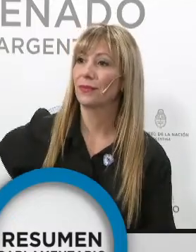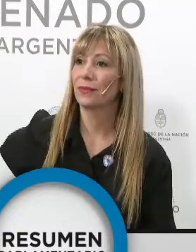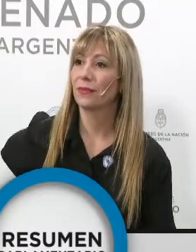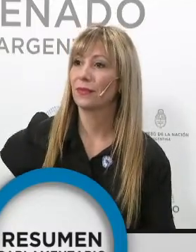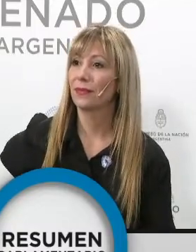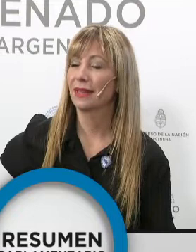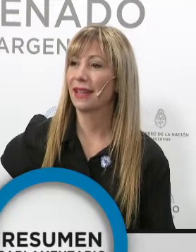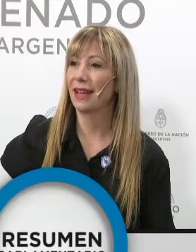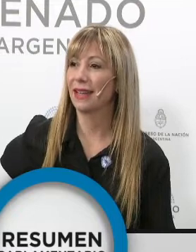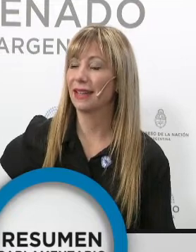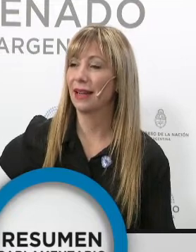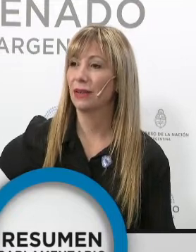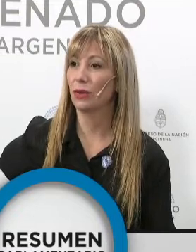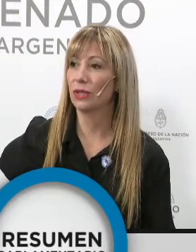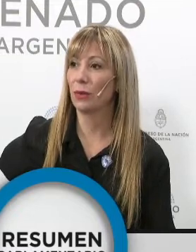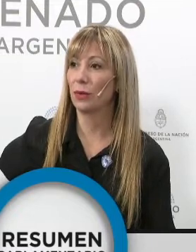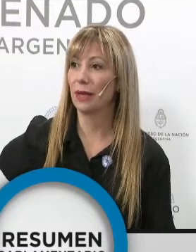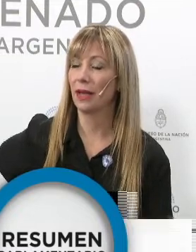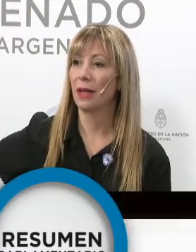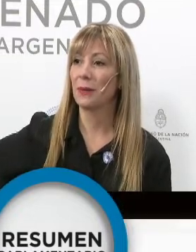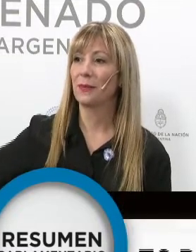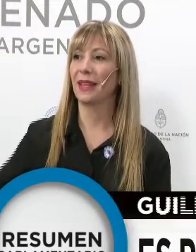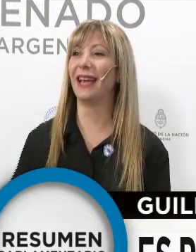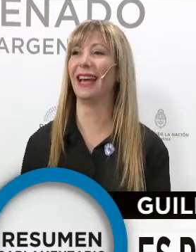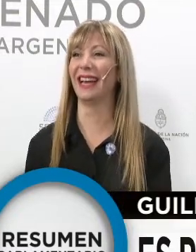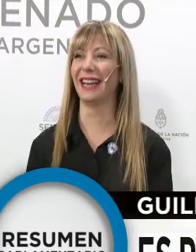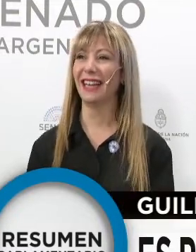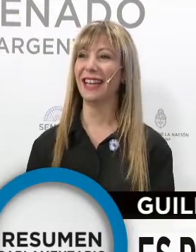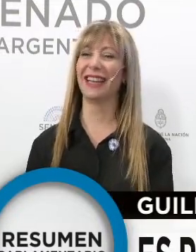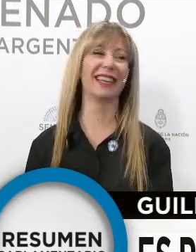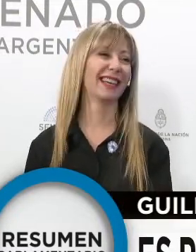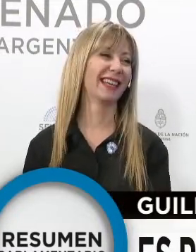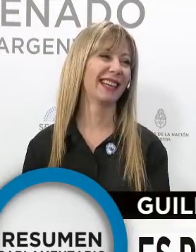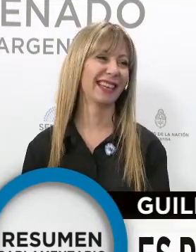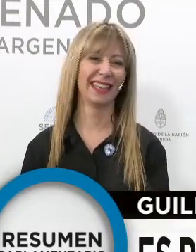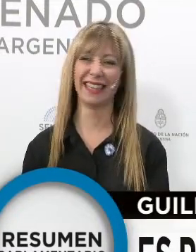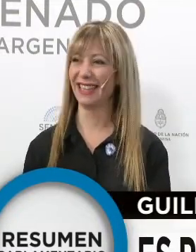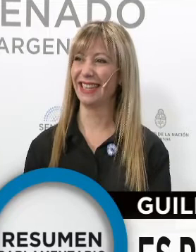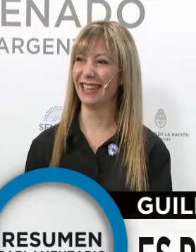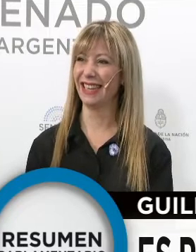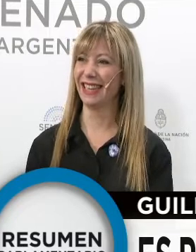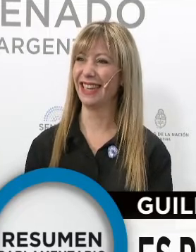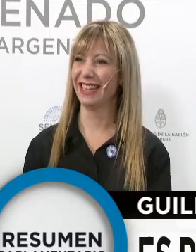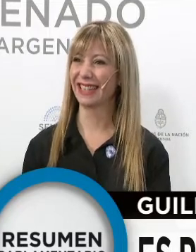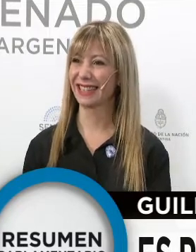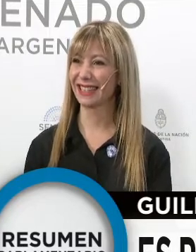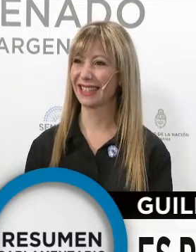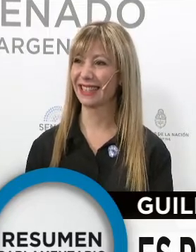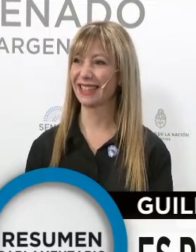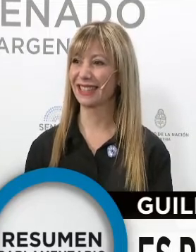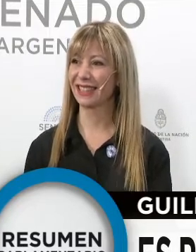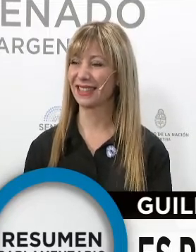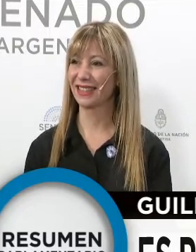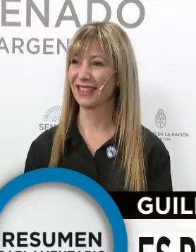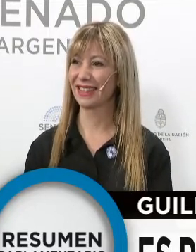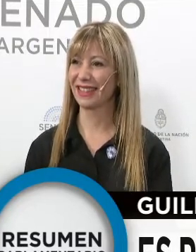Buenas tardes. Ahí está, lo escuchamos bien. Ahora sí, gracias por aguardar, senador. No lo escuchábamos, iba a ser difícil la entrevista si le